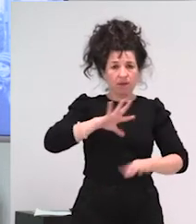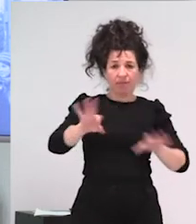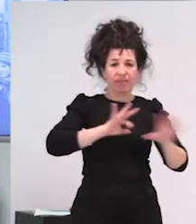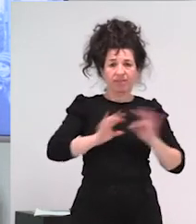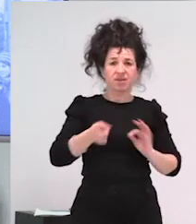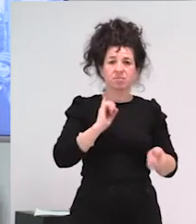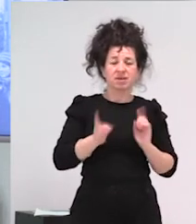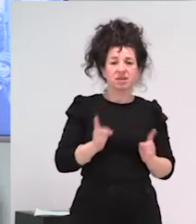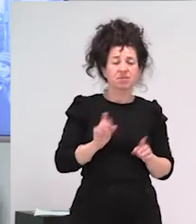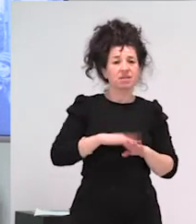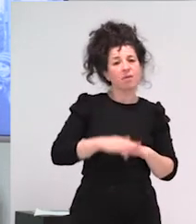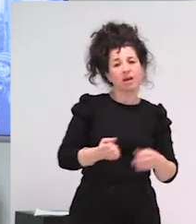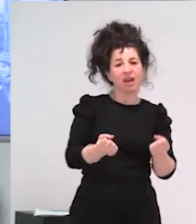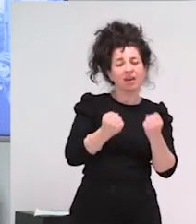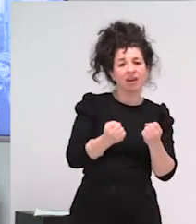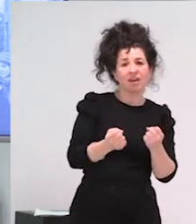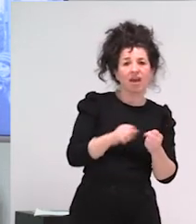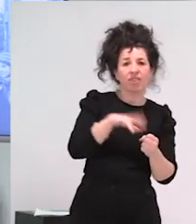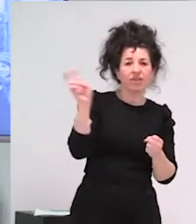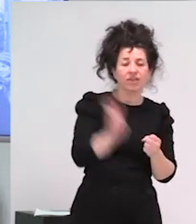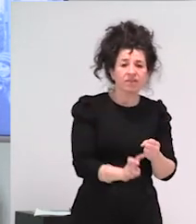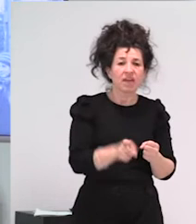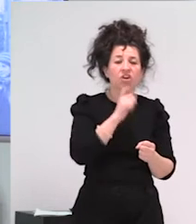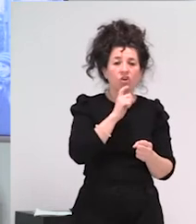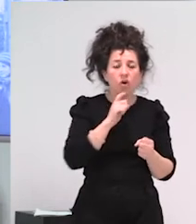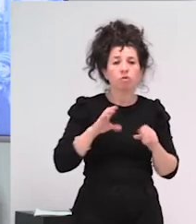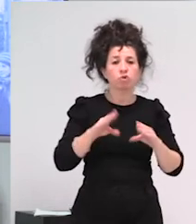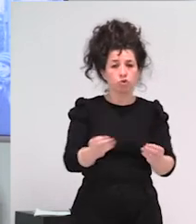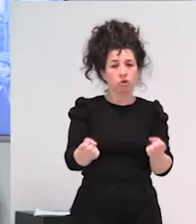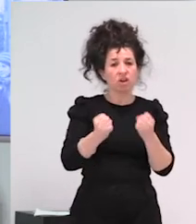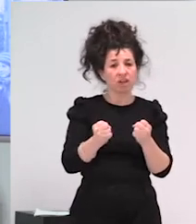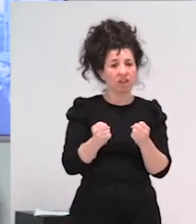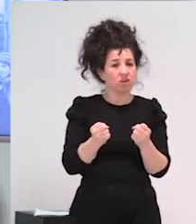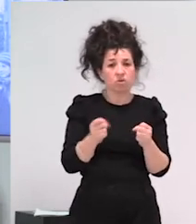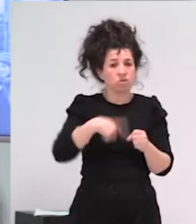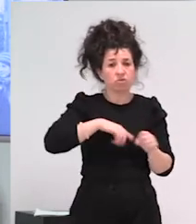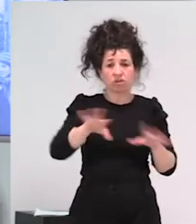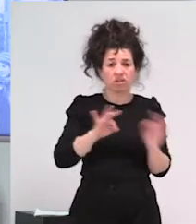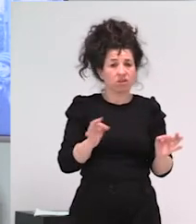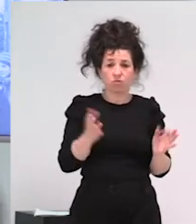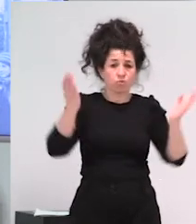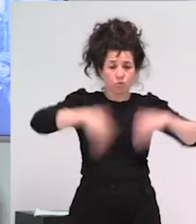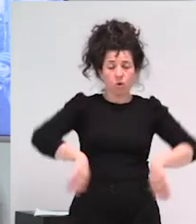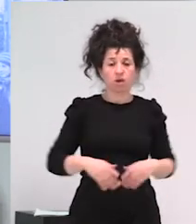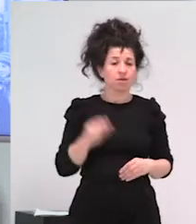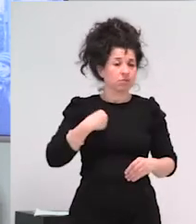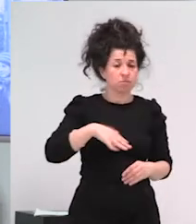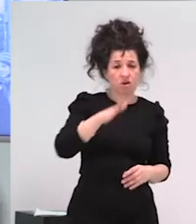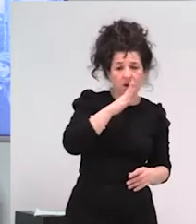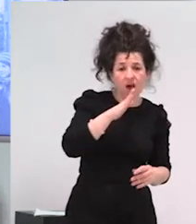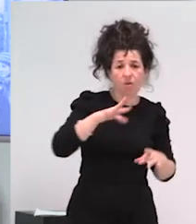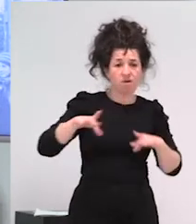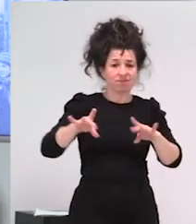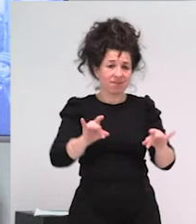decidir cómo se gestiona esta energía, de dónde proviene y qué usos energéticos damos como comunidad. Lo mismo con el agua, lo mismo con